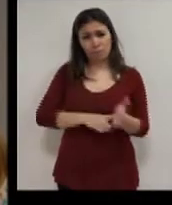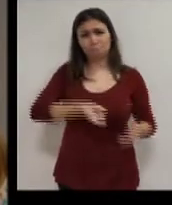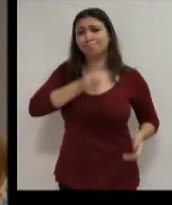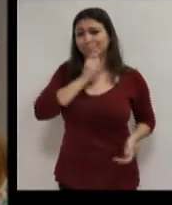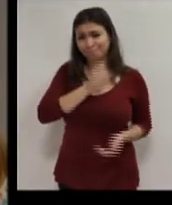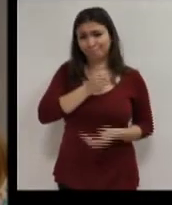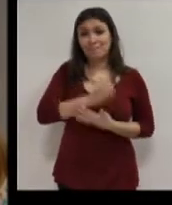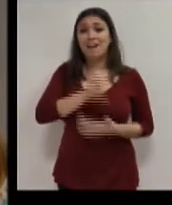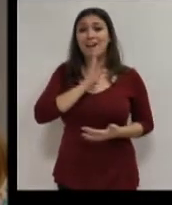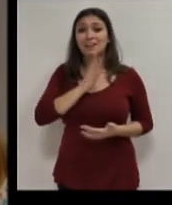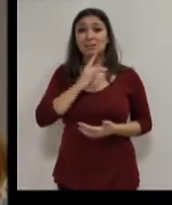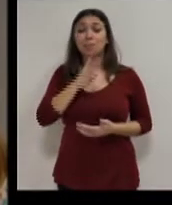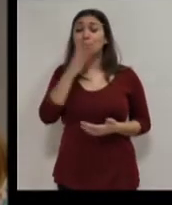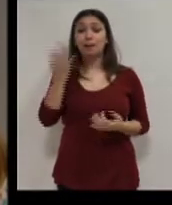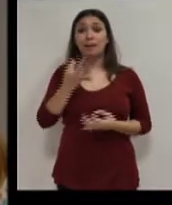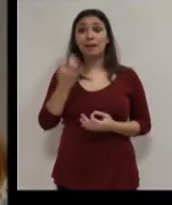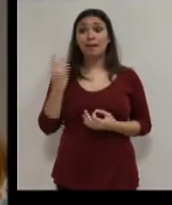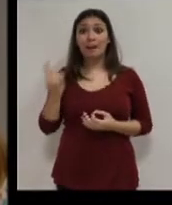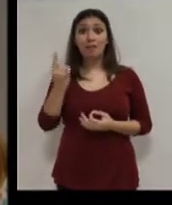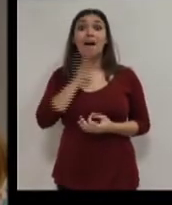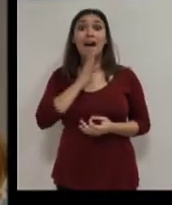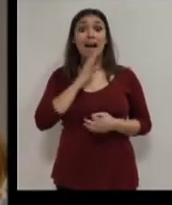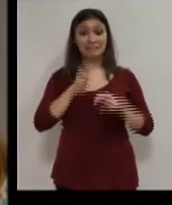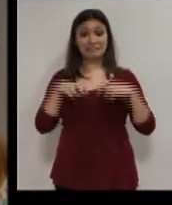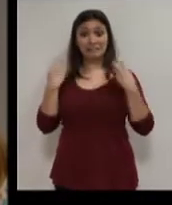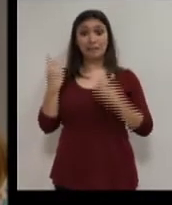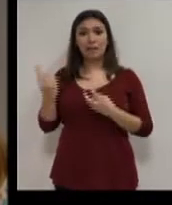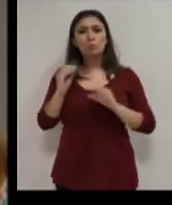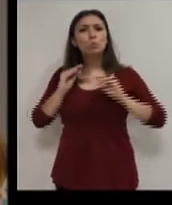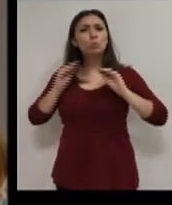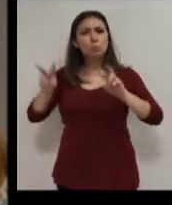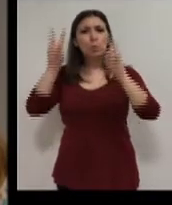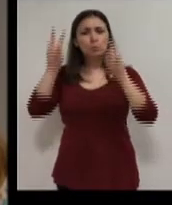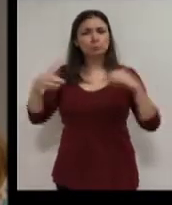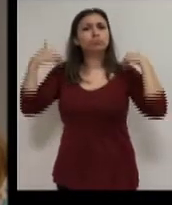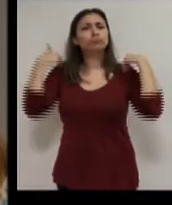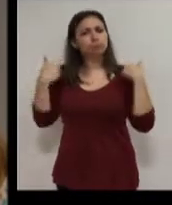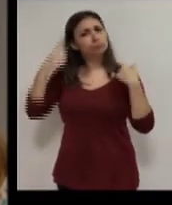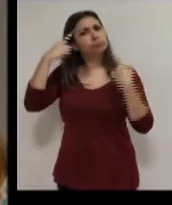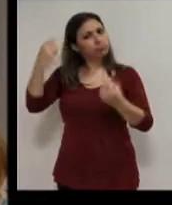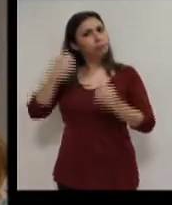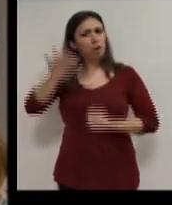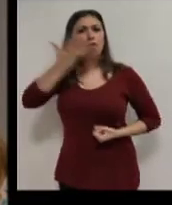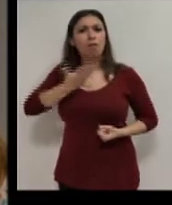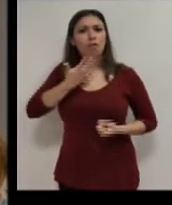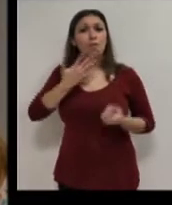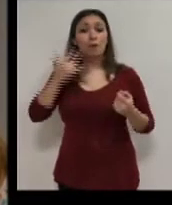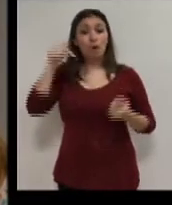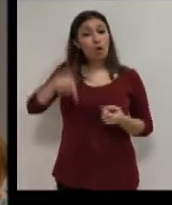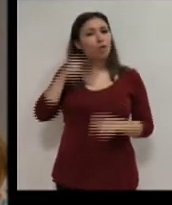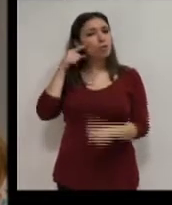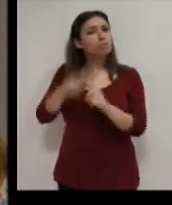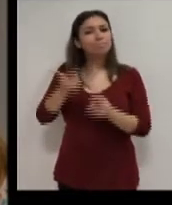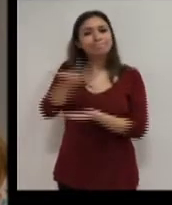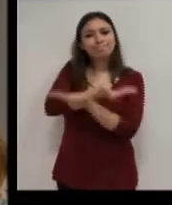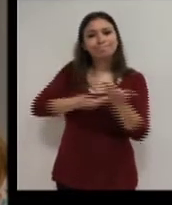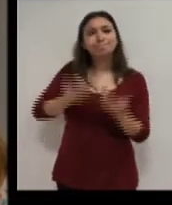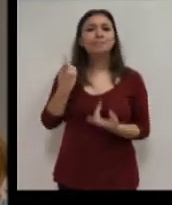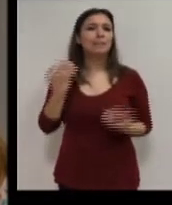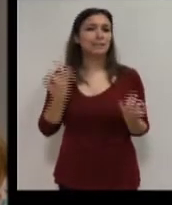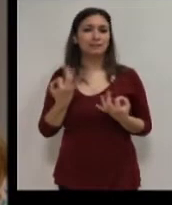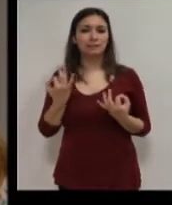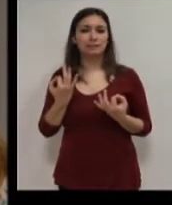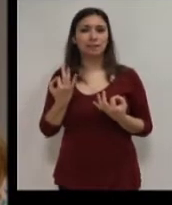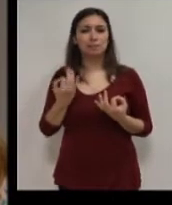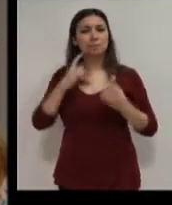conseguir, porque por lo que he dicho, o sea, cada cual somos súper expertos y especialistas en una cosa, pero aquí lo que se